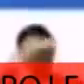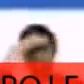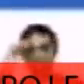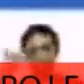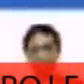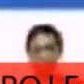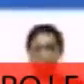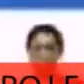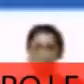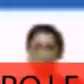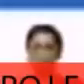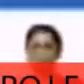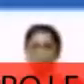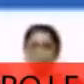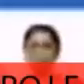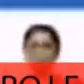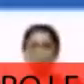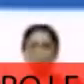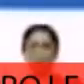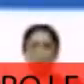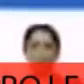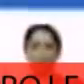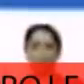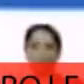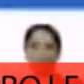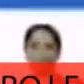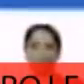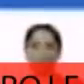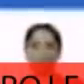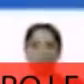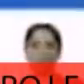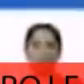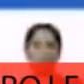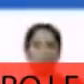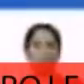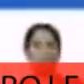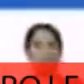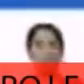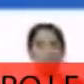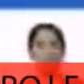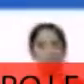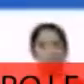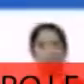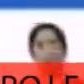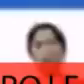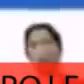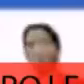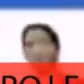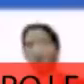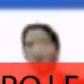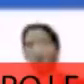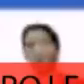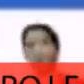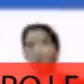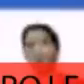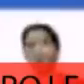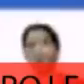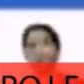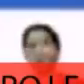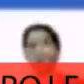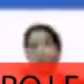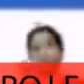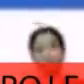guiado, al ellos darse cuenta de que el guiado no pudo seguir vendiendo la mentira de la transición pactada, y que eso, por supuesto, no se iba a